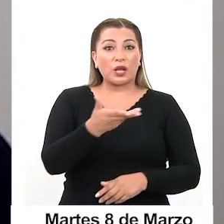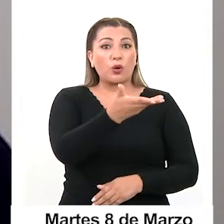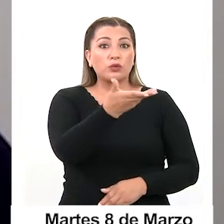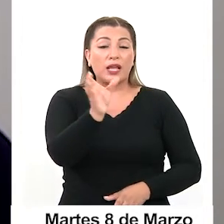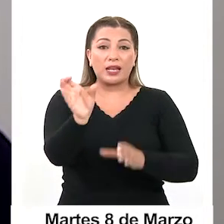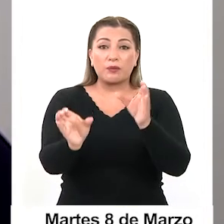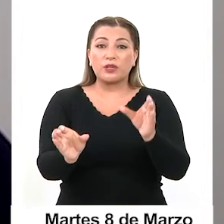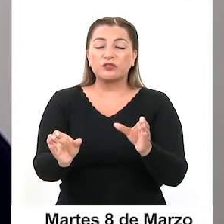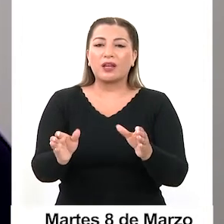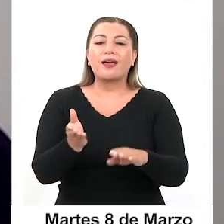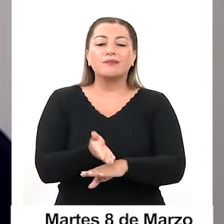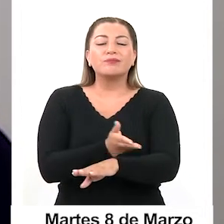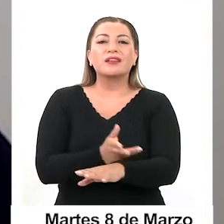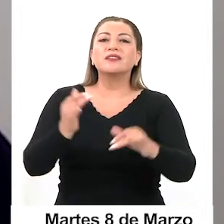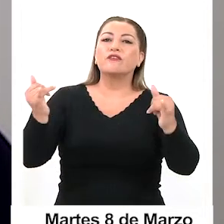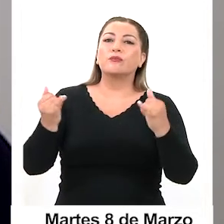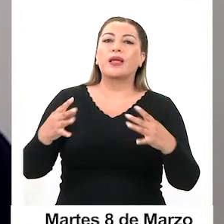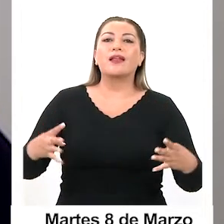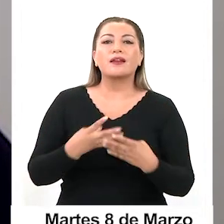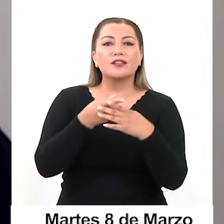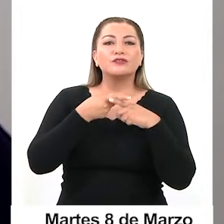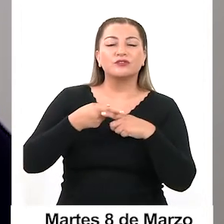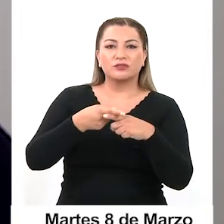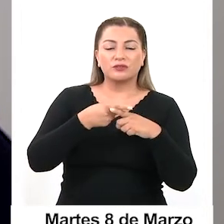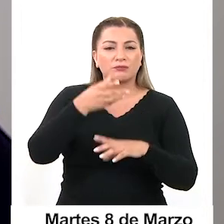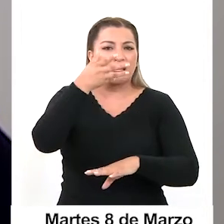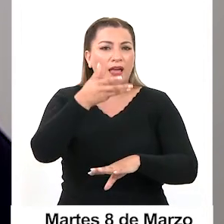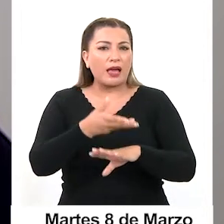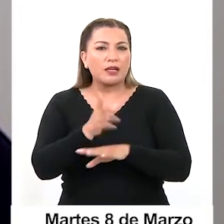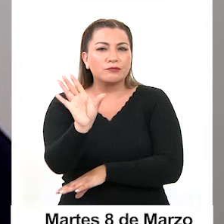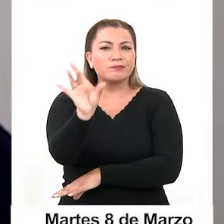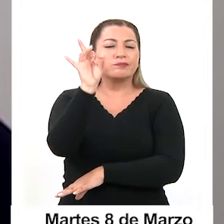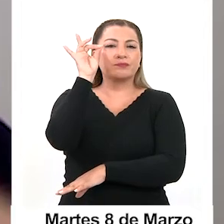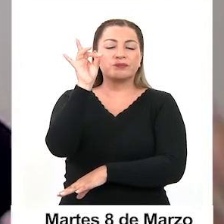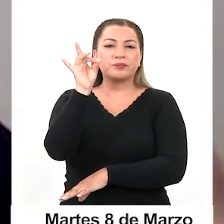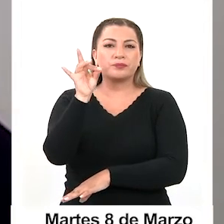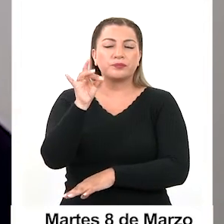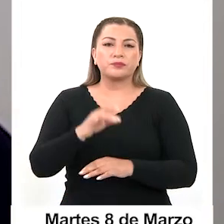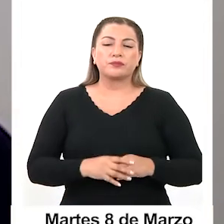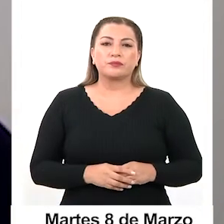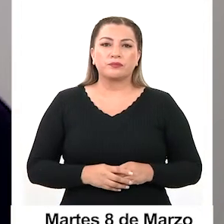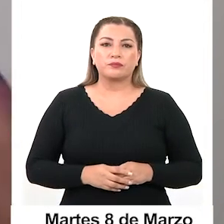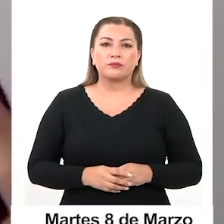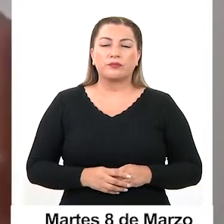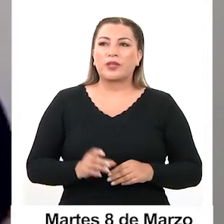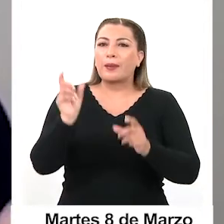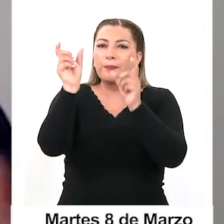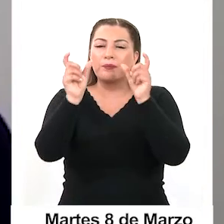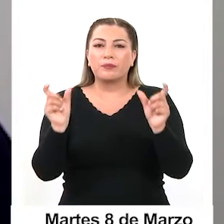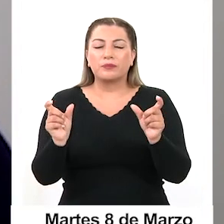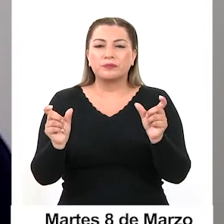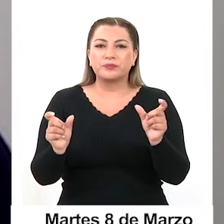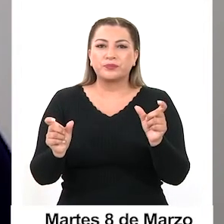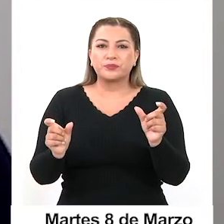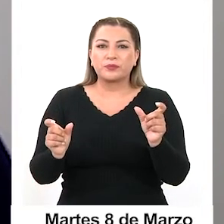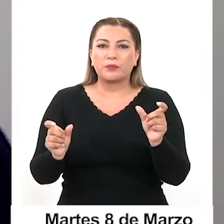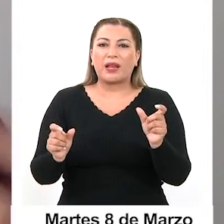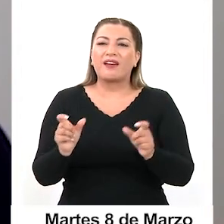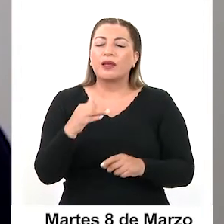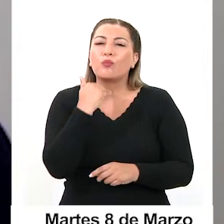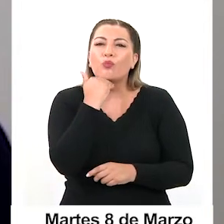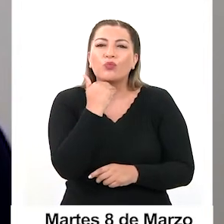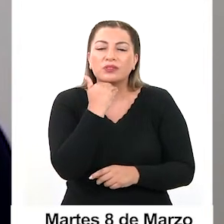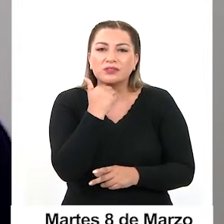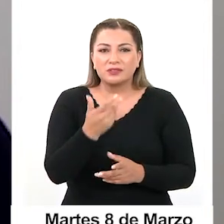las personas a informarse, así que también en nuestras redes sociales pueden encontrar descripciones. Tratamos de hacerlo lo más simple posible